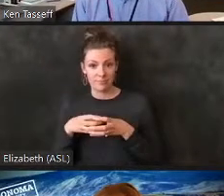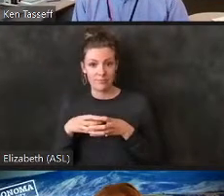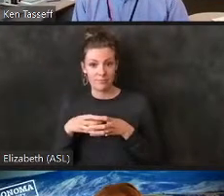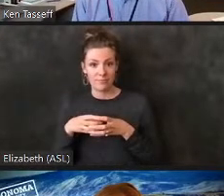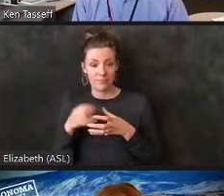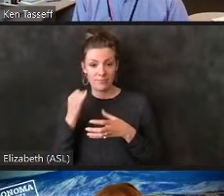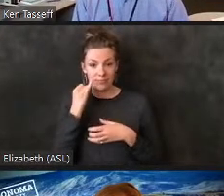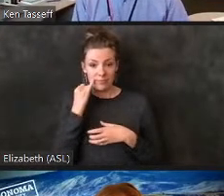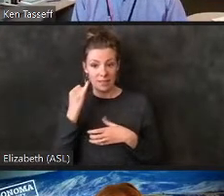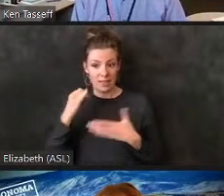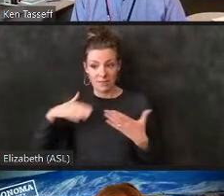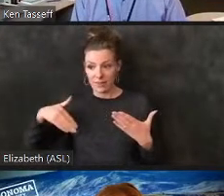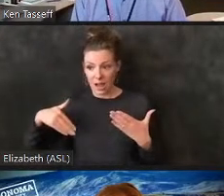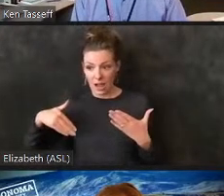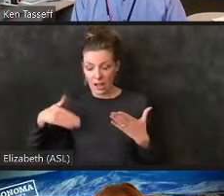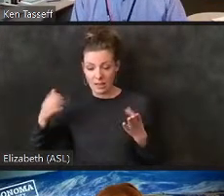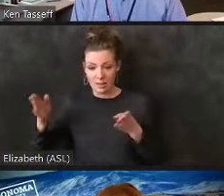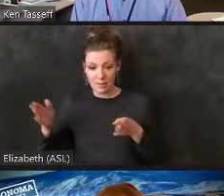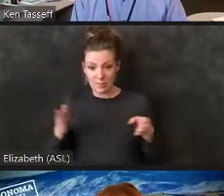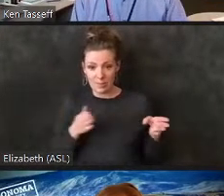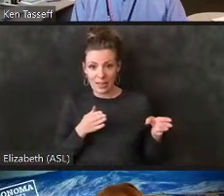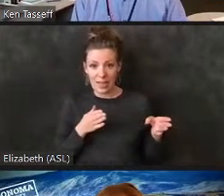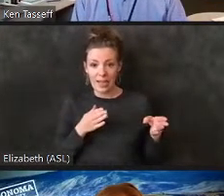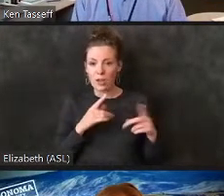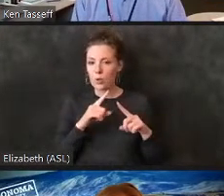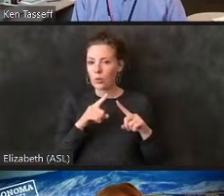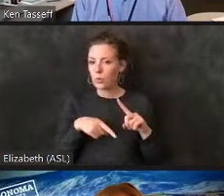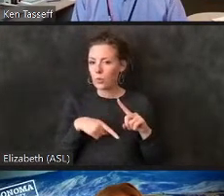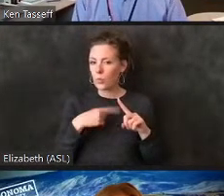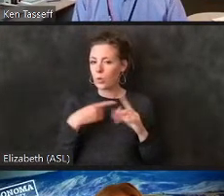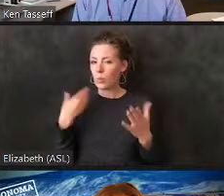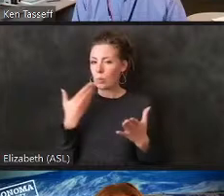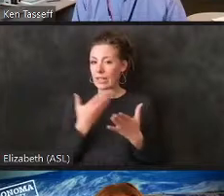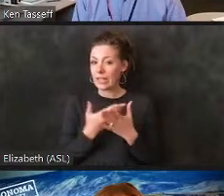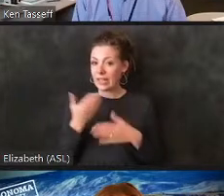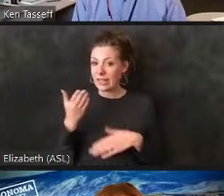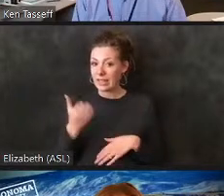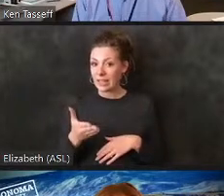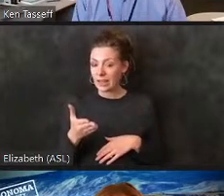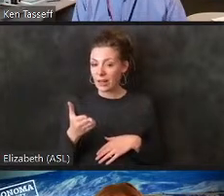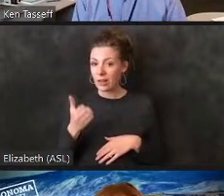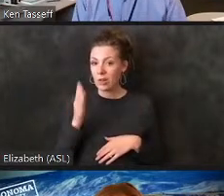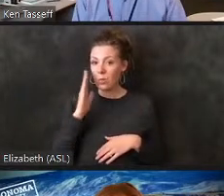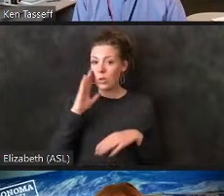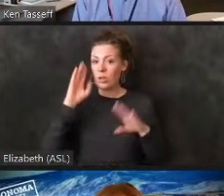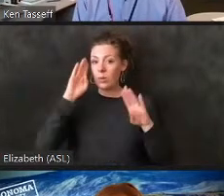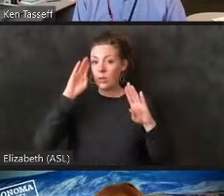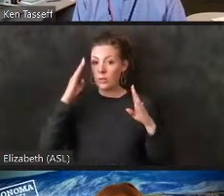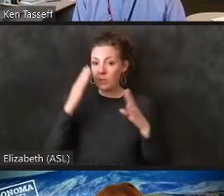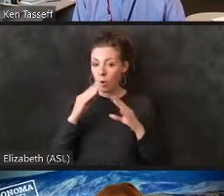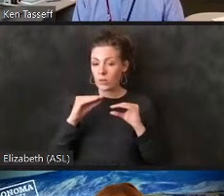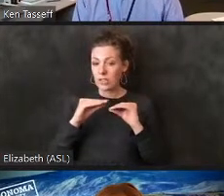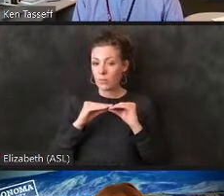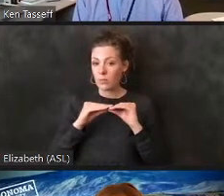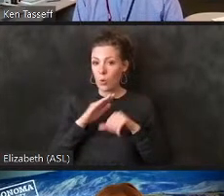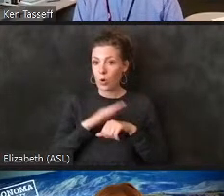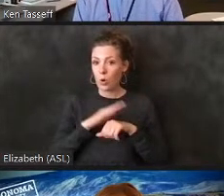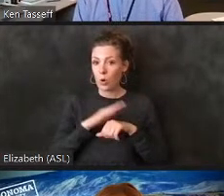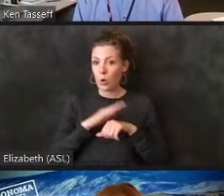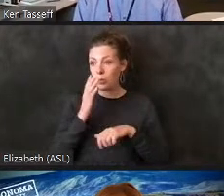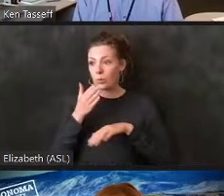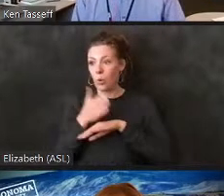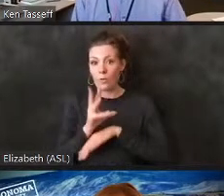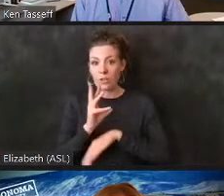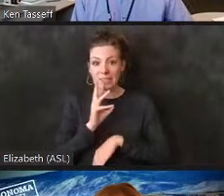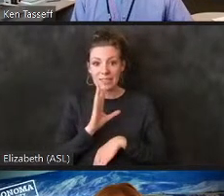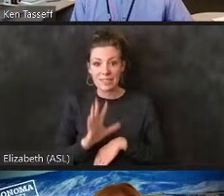en el grupo 1B y si no, cuando lleguemos a ese plan, si nos vamos a estar enfocando